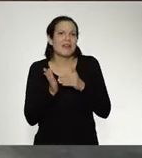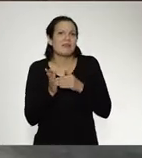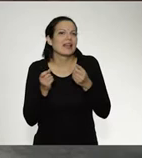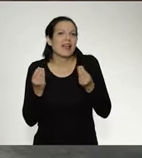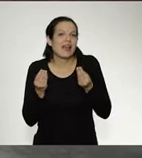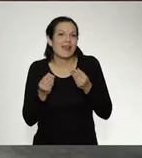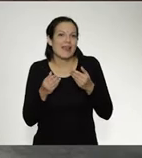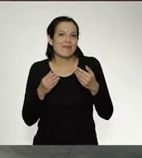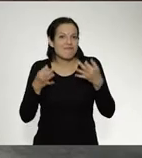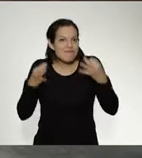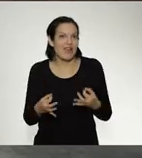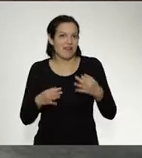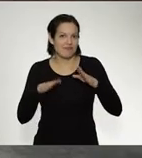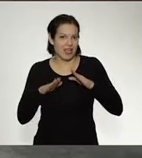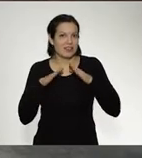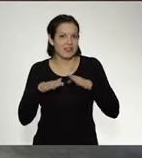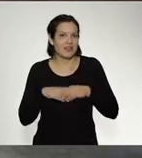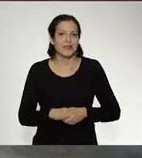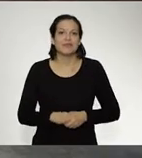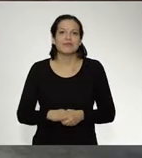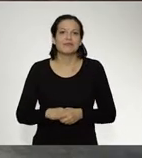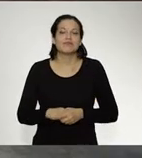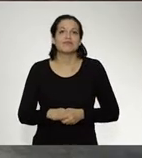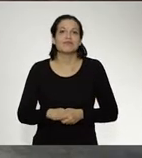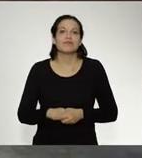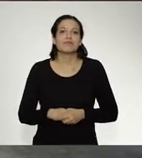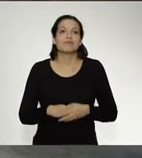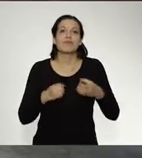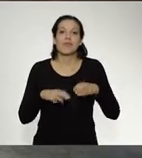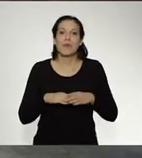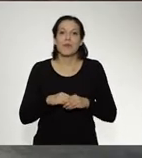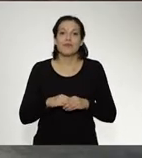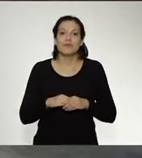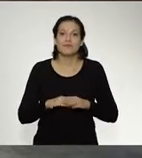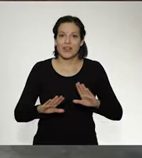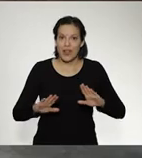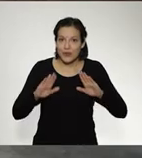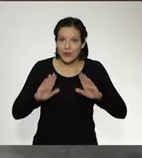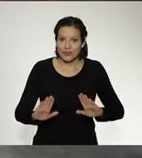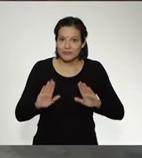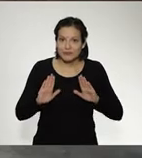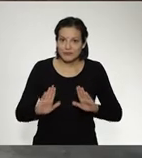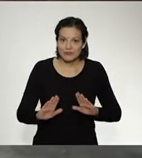importante hacerlo con buena técnica. Arrancamos, flexiones de brazo.